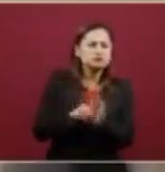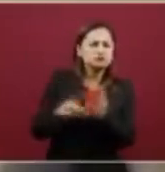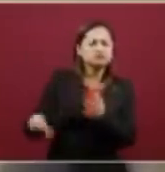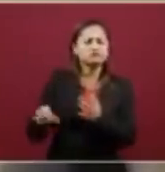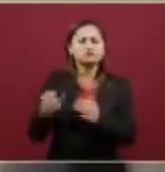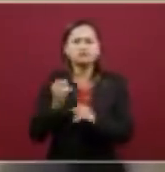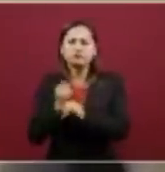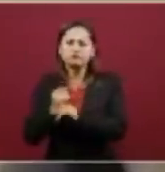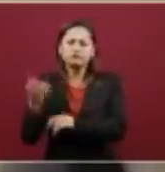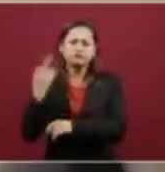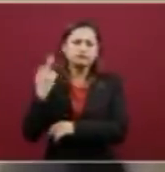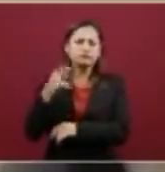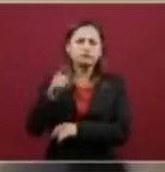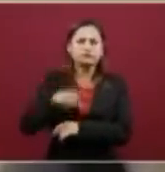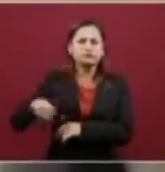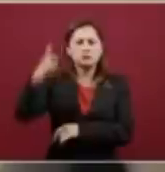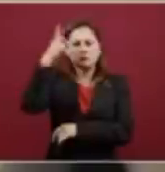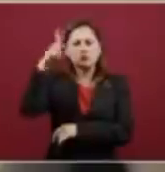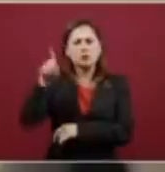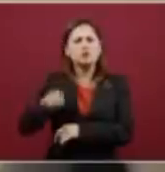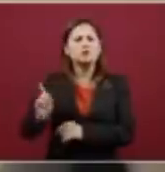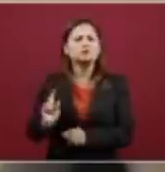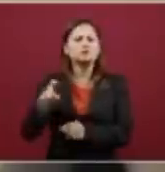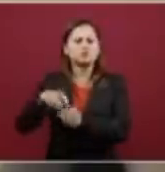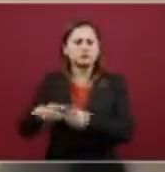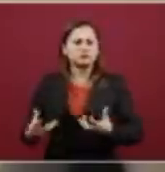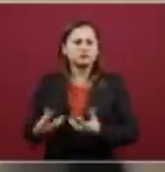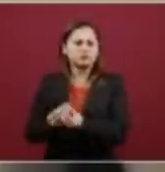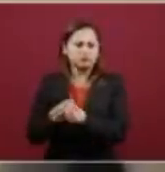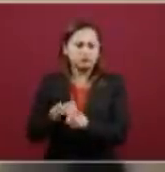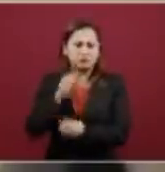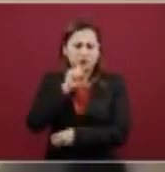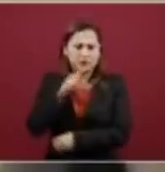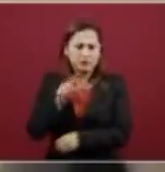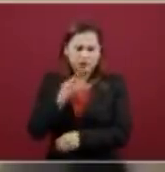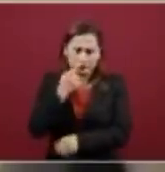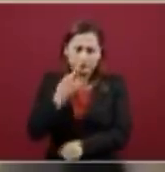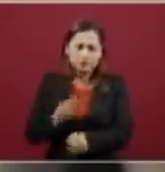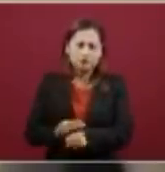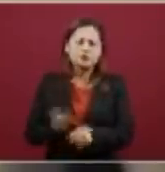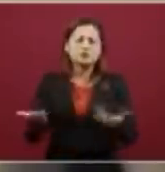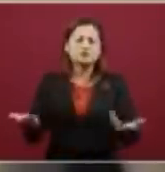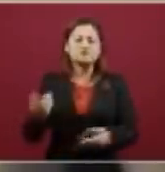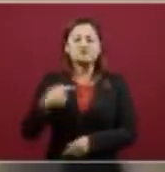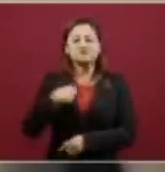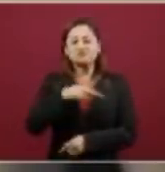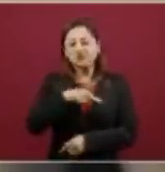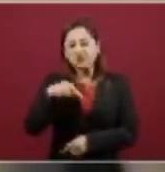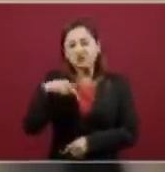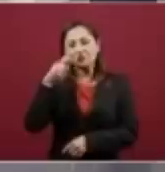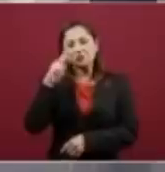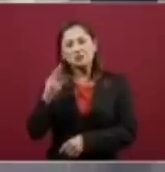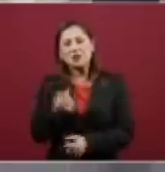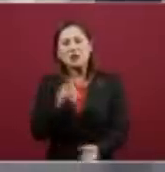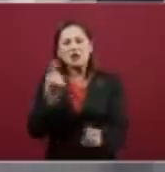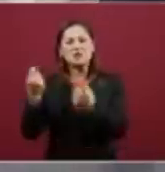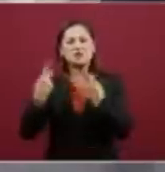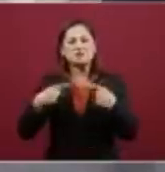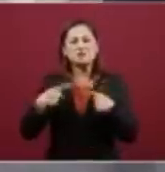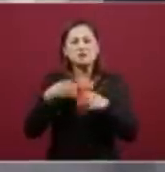muchos comunicadores, cuando son asesinados, quedan en el olvido también desde los medios en los que trabajan y también hay